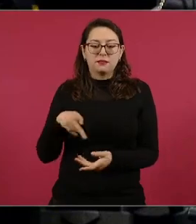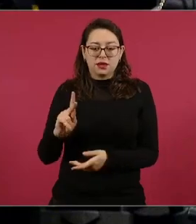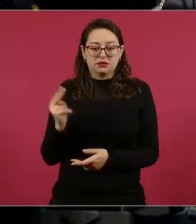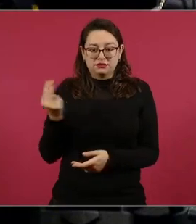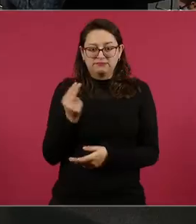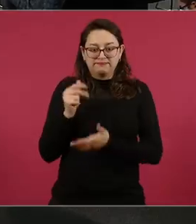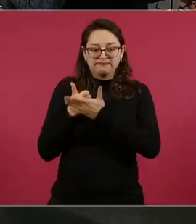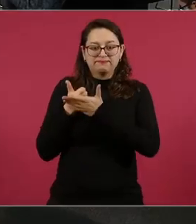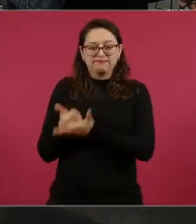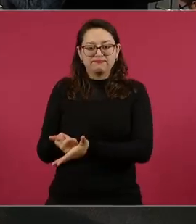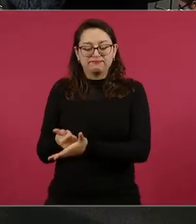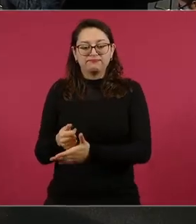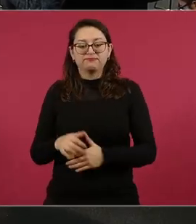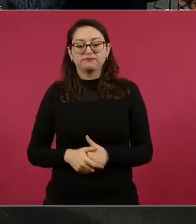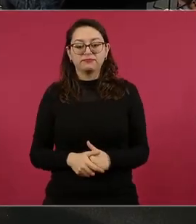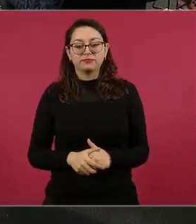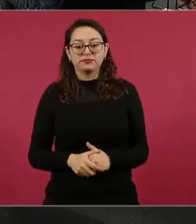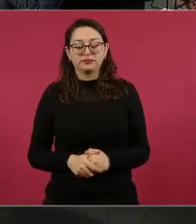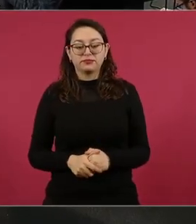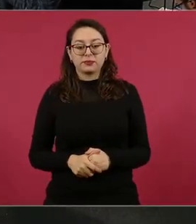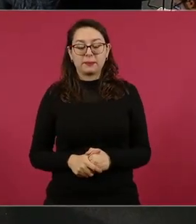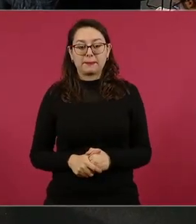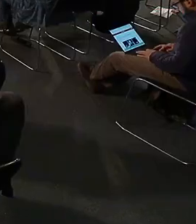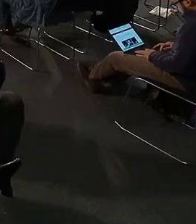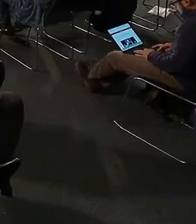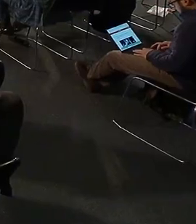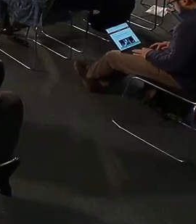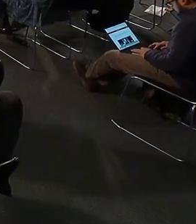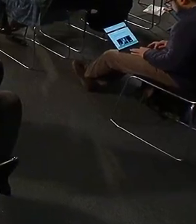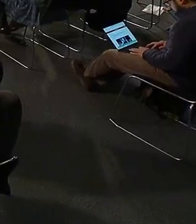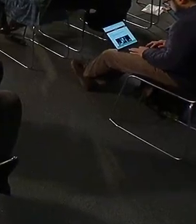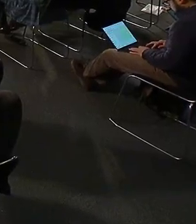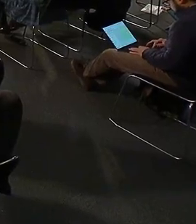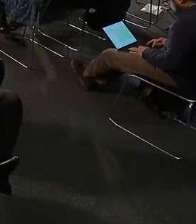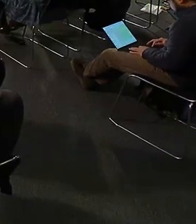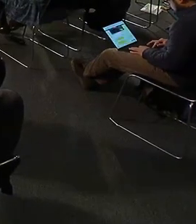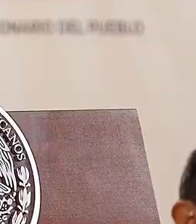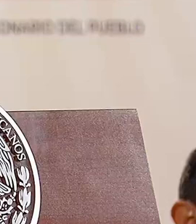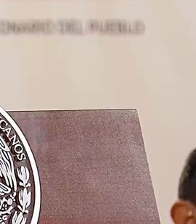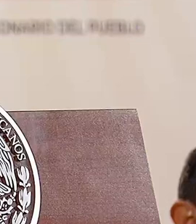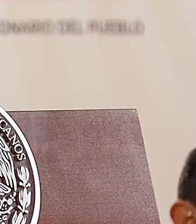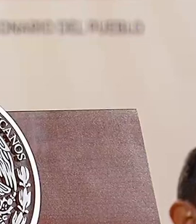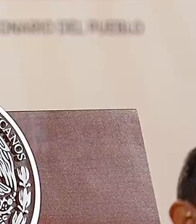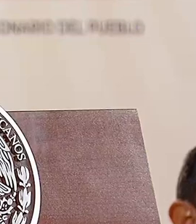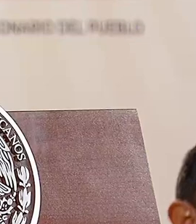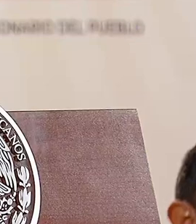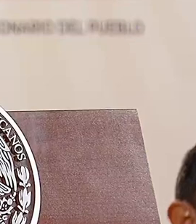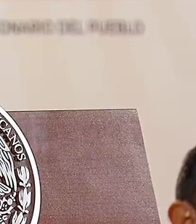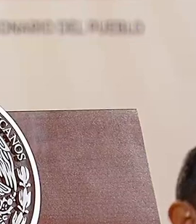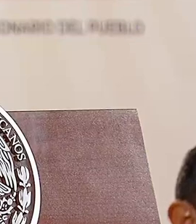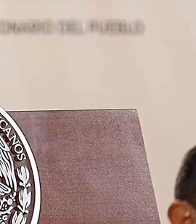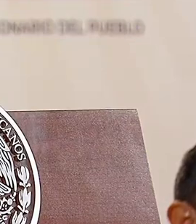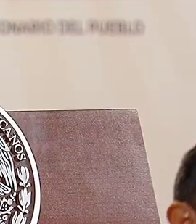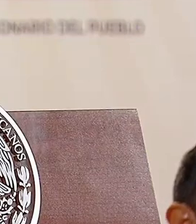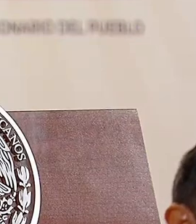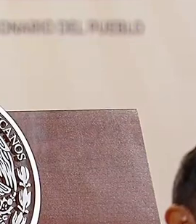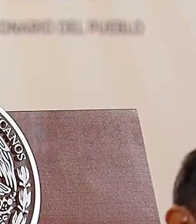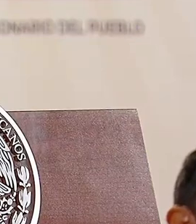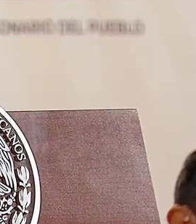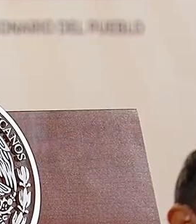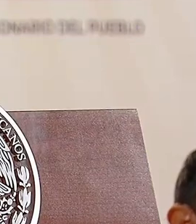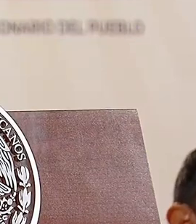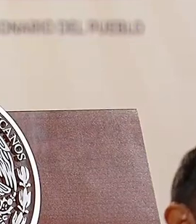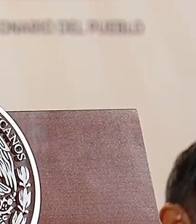familias? Sí, vamos viendo con la Comisión Federal de Electricidad y también en comunicaciones para